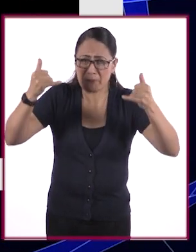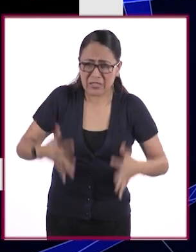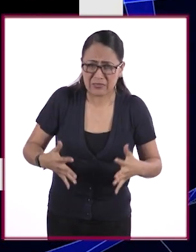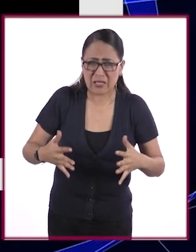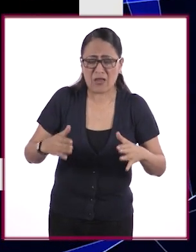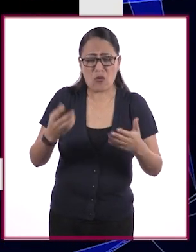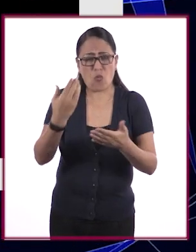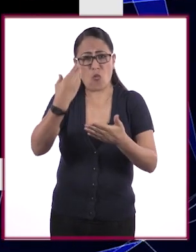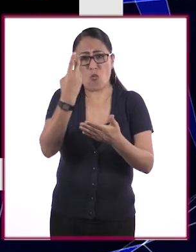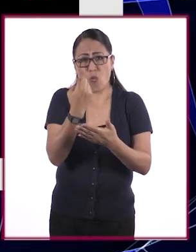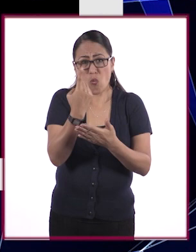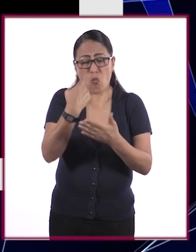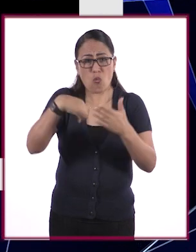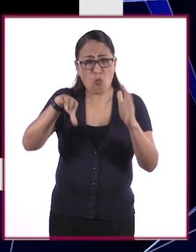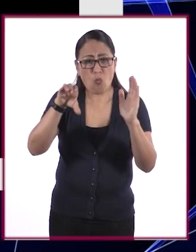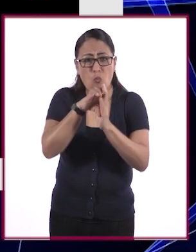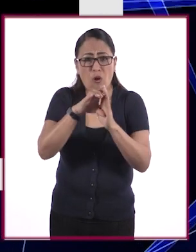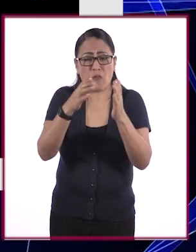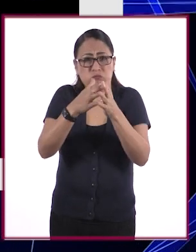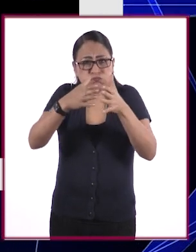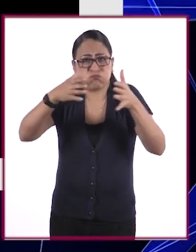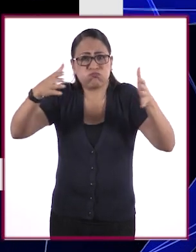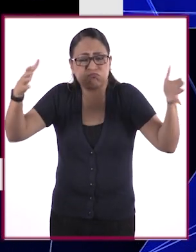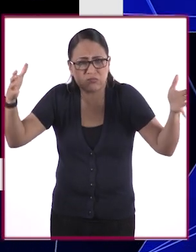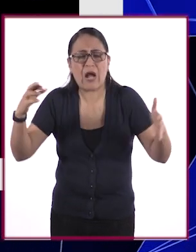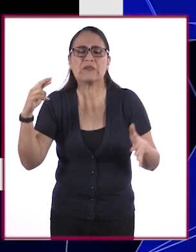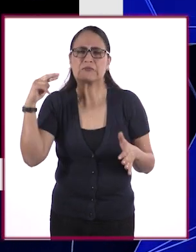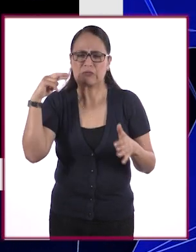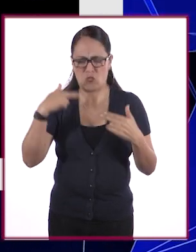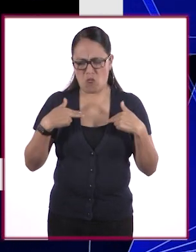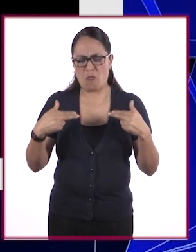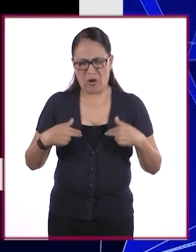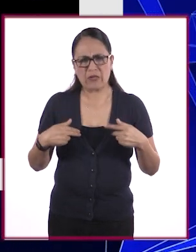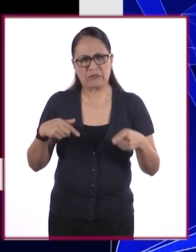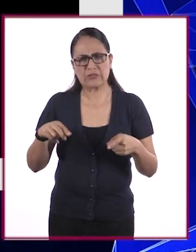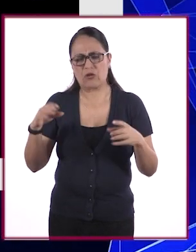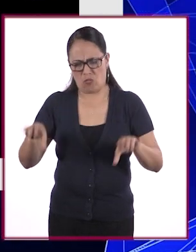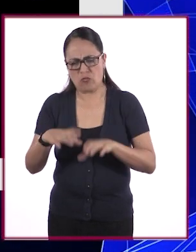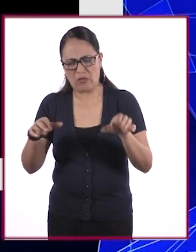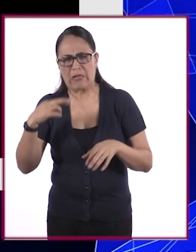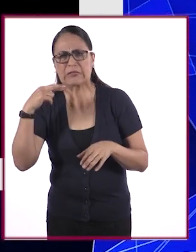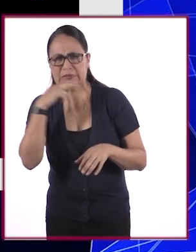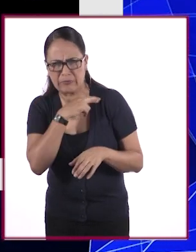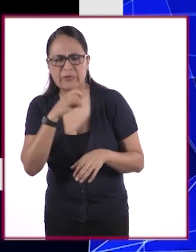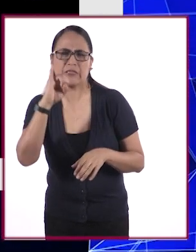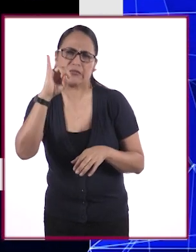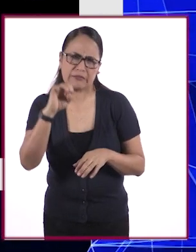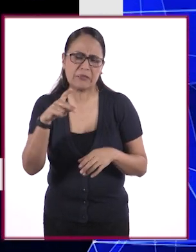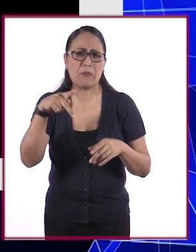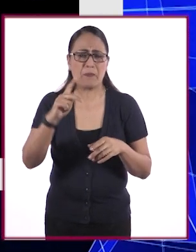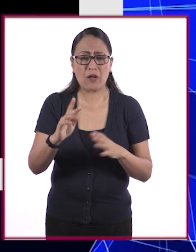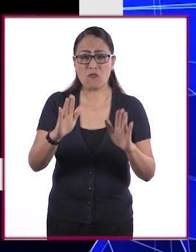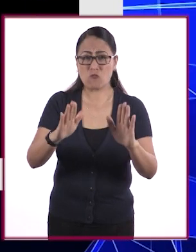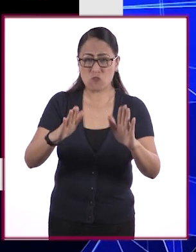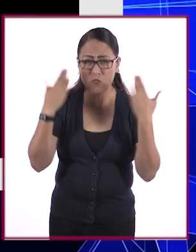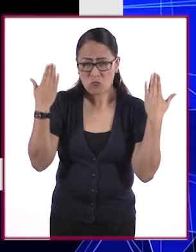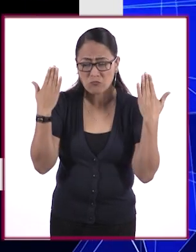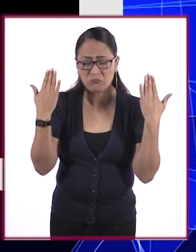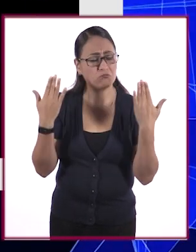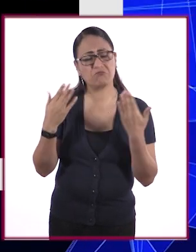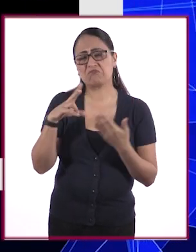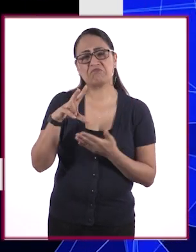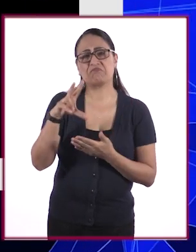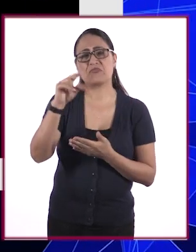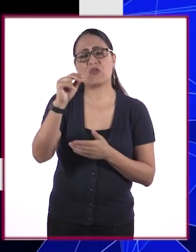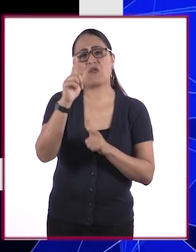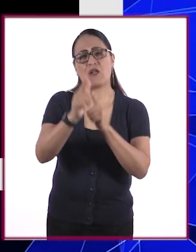aparatosas, llenaban todo un cuarto, eran mucho más rápidas, claro, que un humano, pero todavía no alcanzaban las